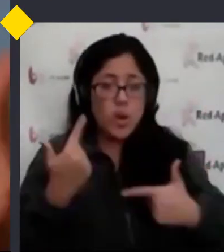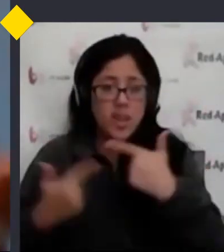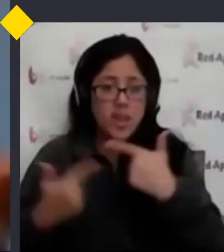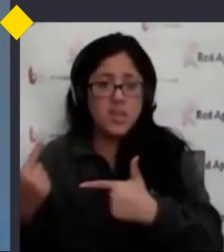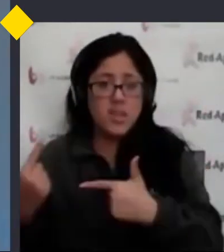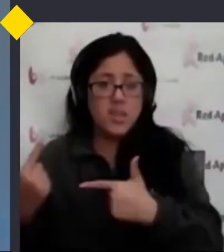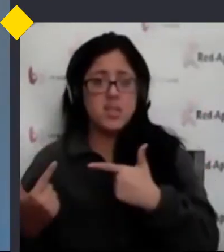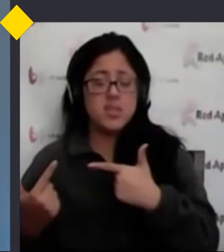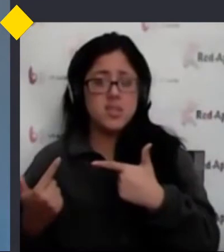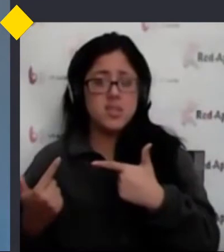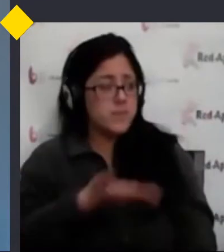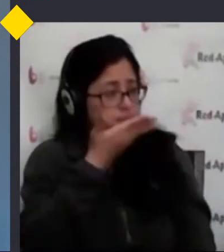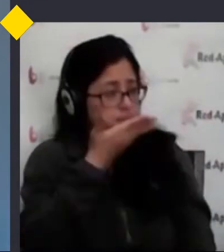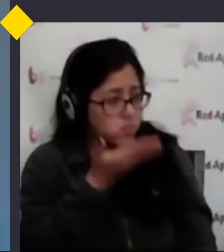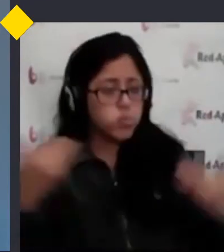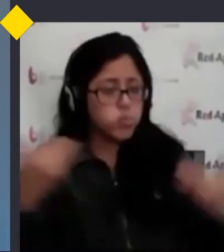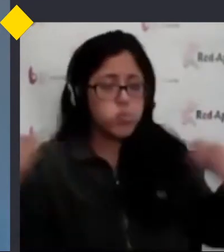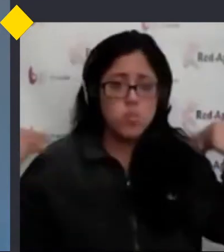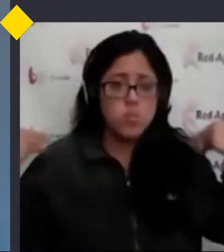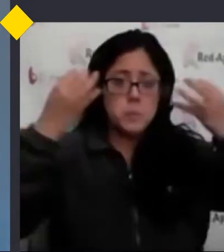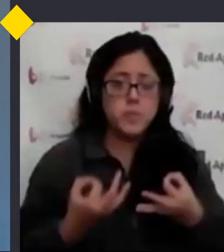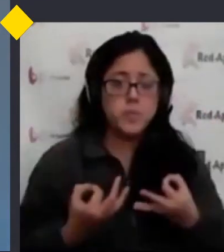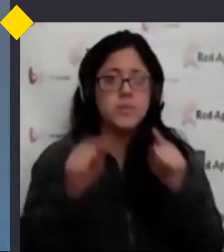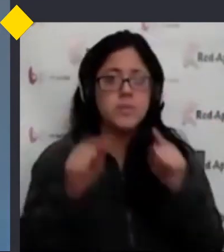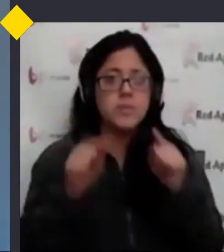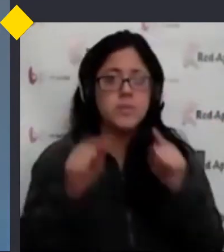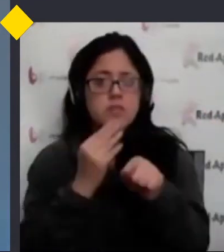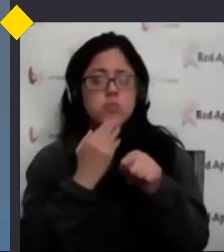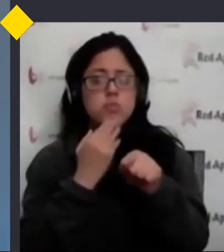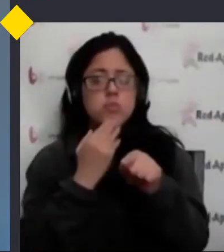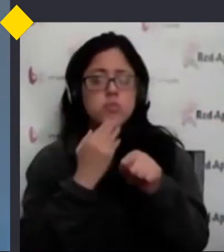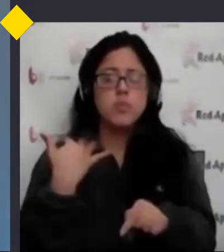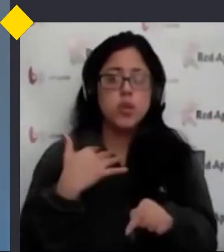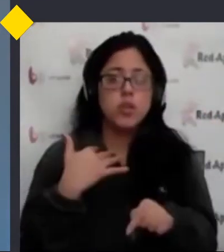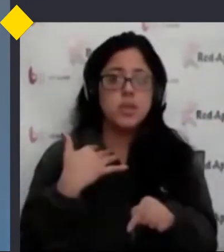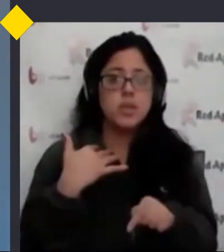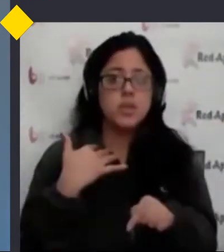discursos, prácticas que lo lleven, y en eso también una cosa que creo que hay que dar un paso,